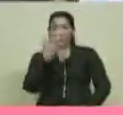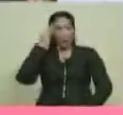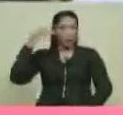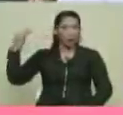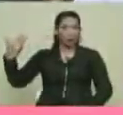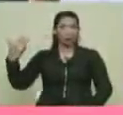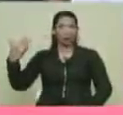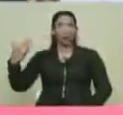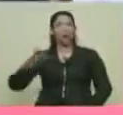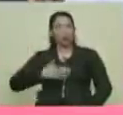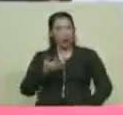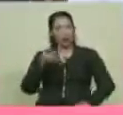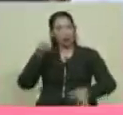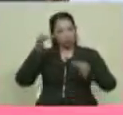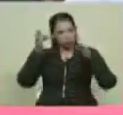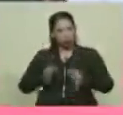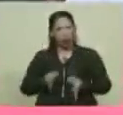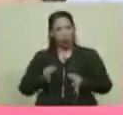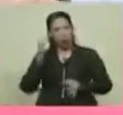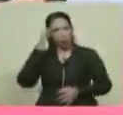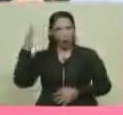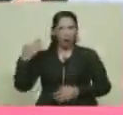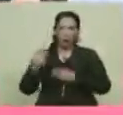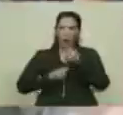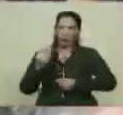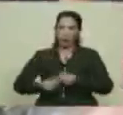puede concretar sus sueños.